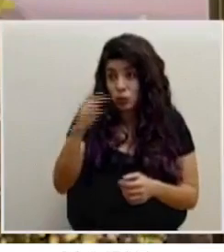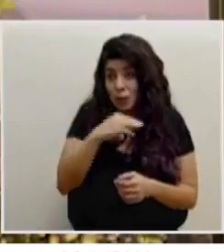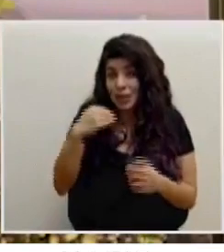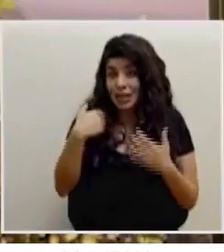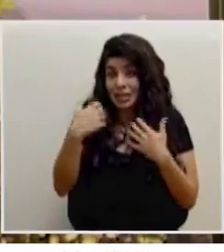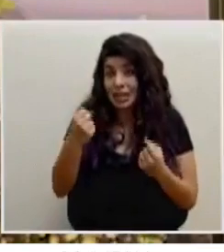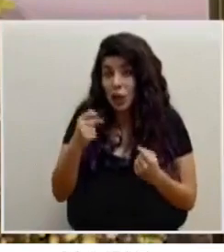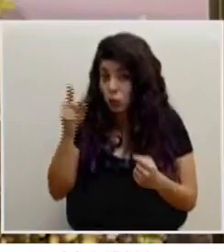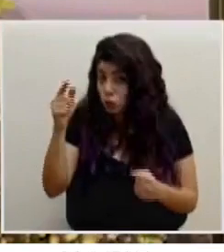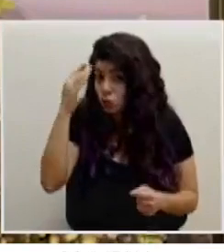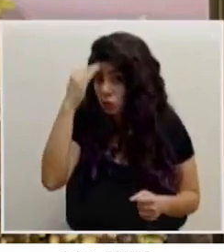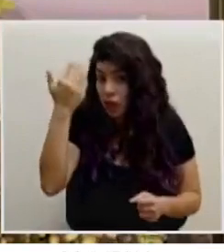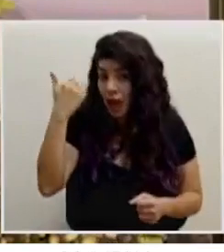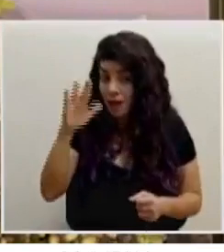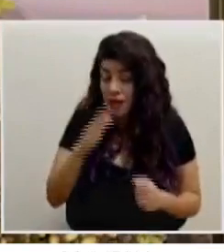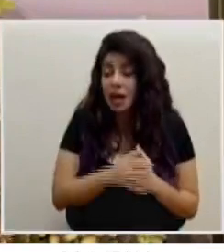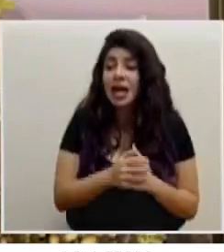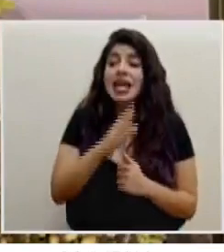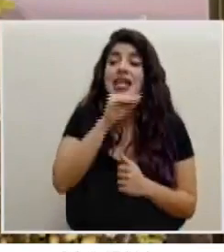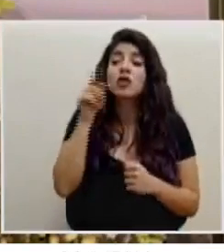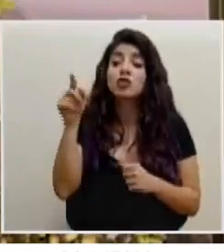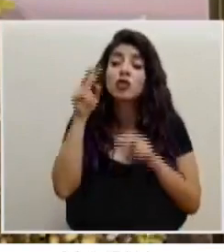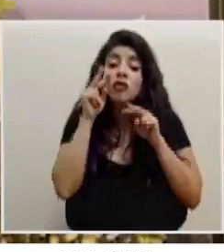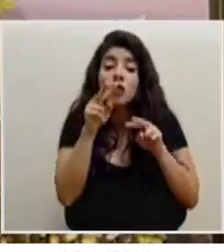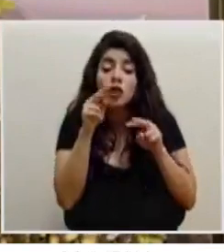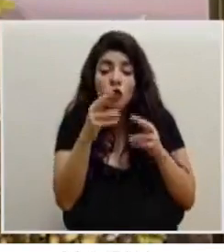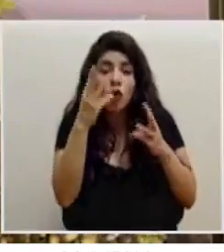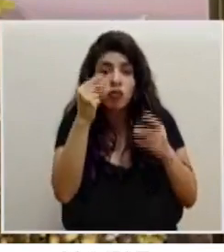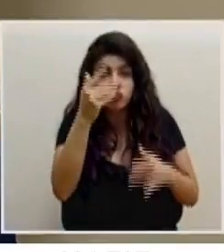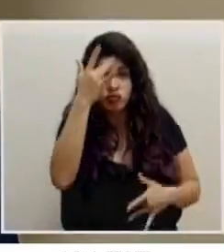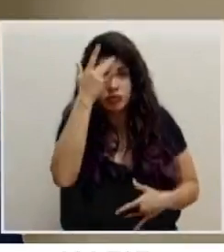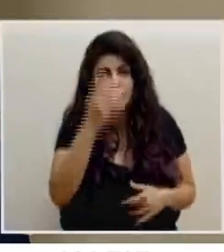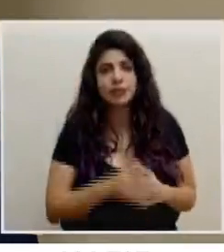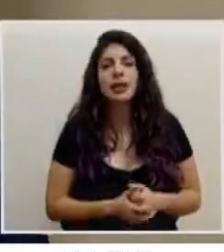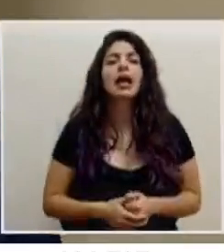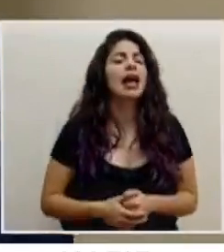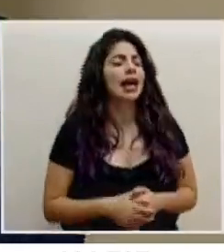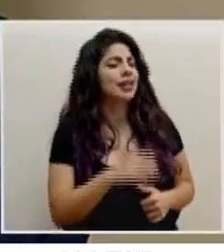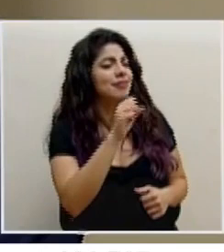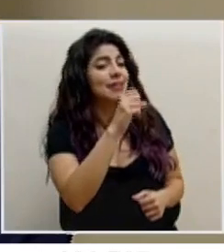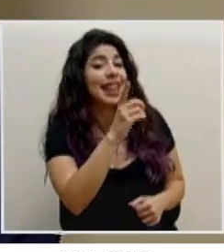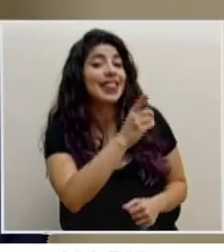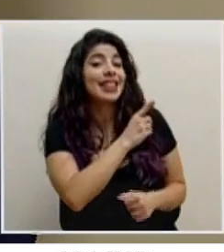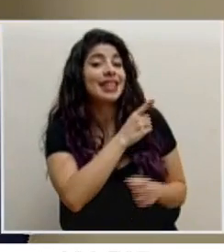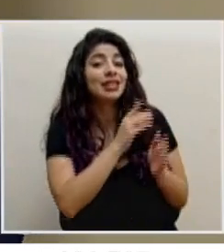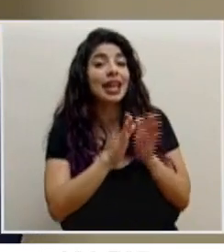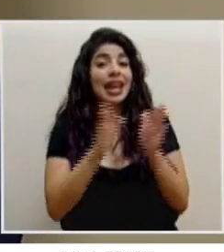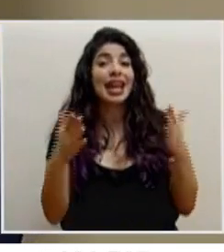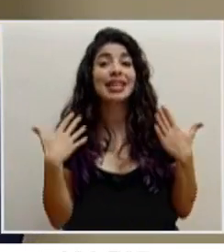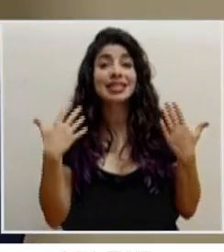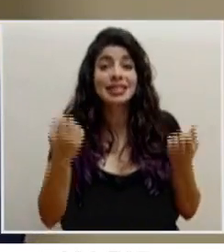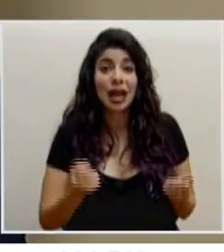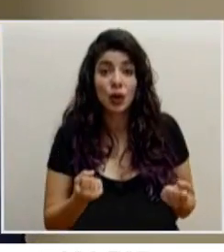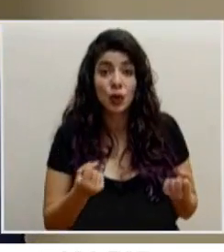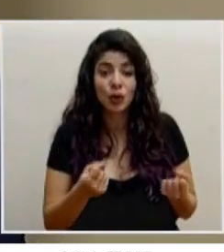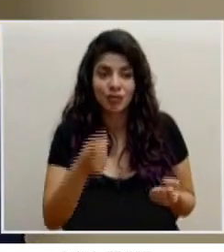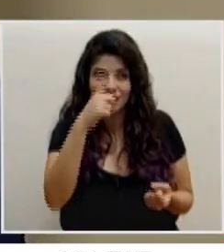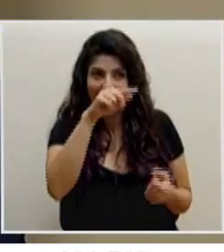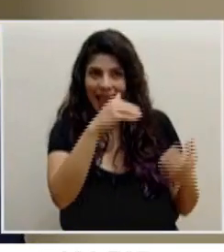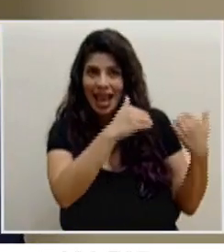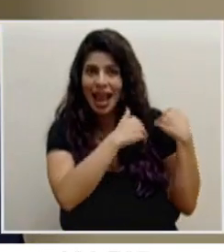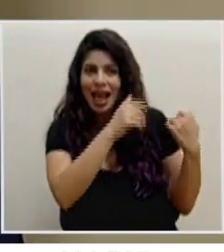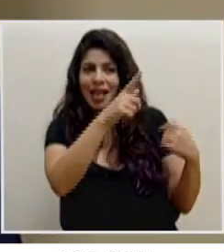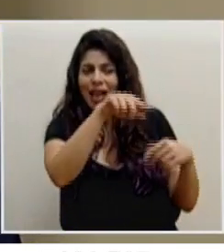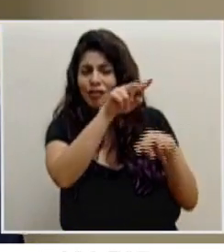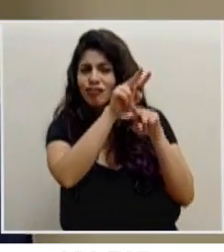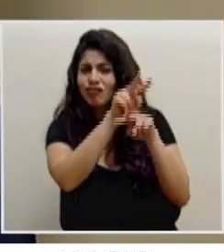está pendiente y están viendo los casos en general. Sí, en eso la Dirección General de Salud, que es la que se encarga justamente, ha estado